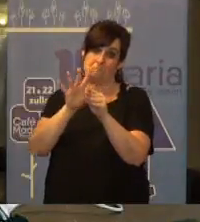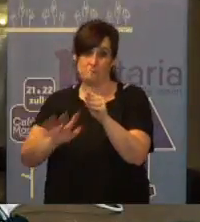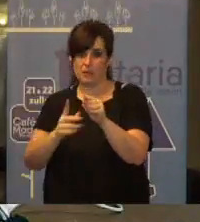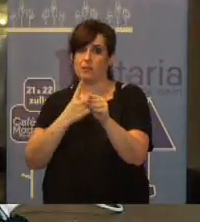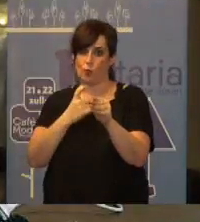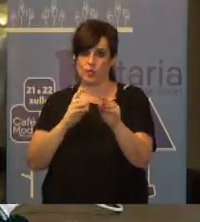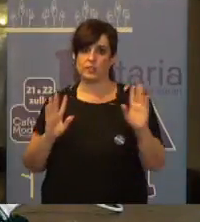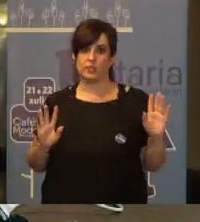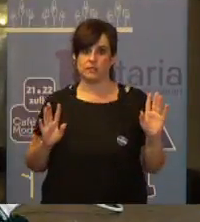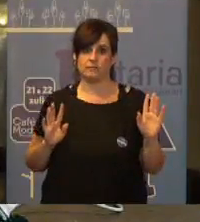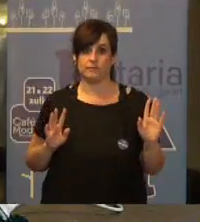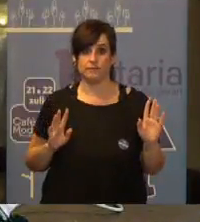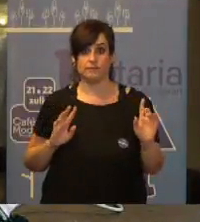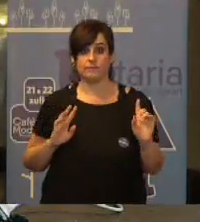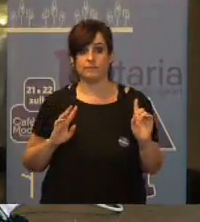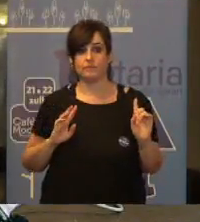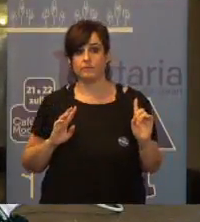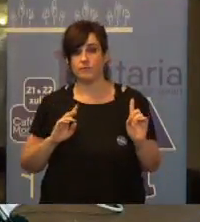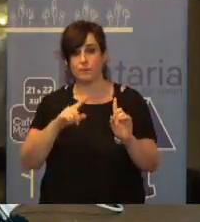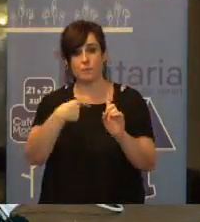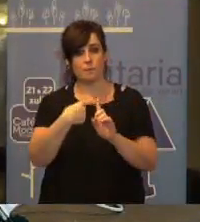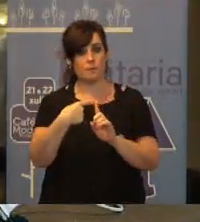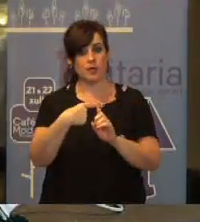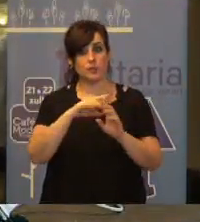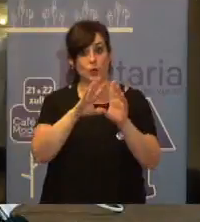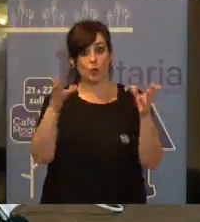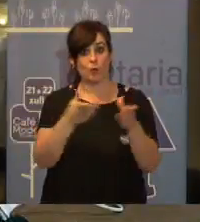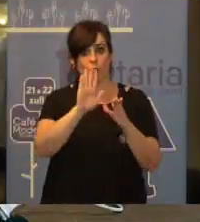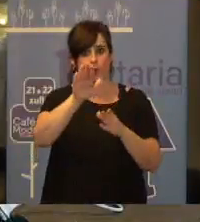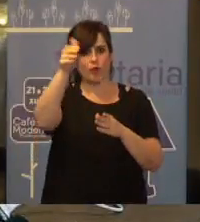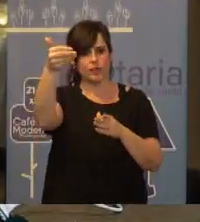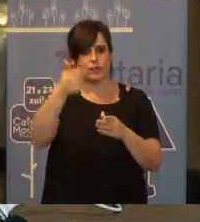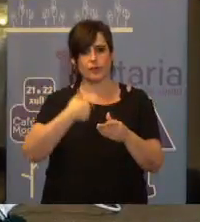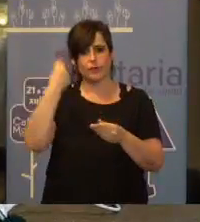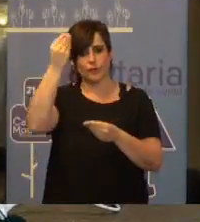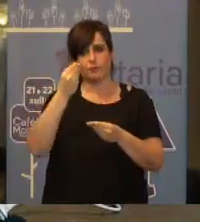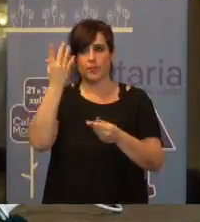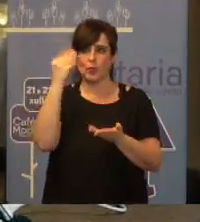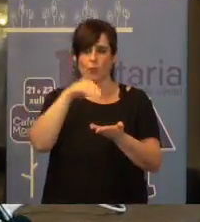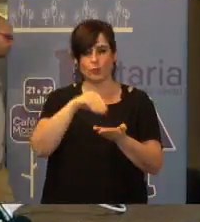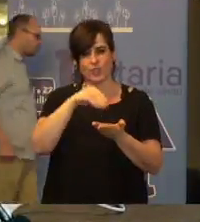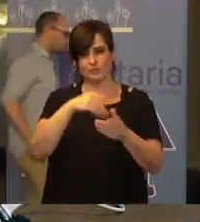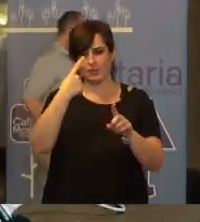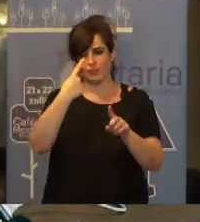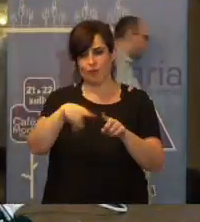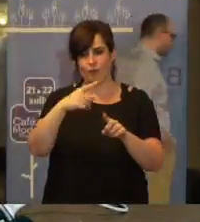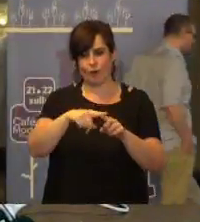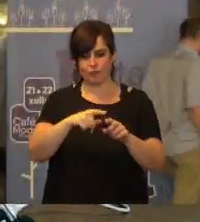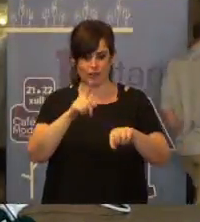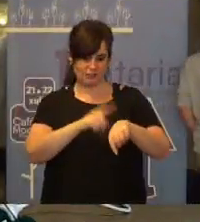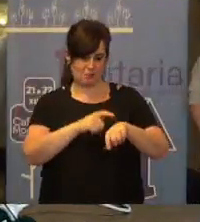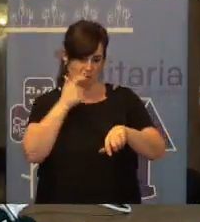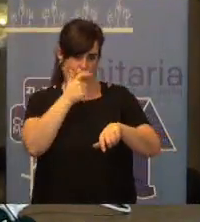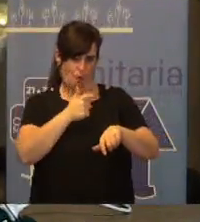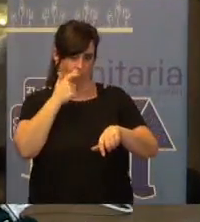costando e, visto desde o exterior, eu creo que a Marea se perde moito en cuestións procedimentais e fai pouco